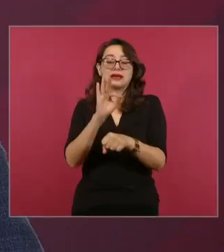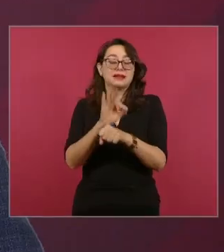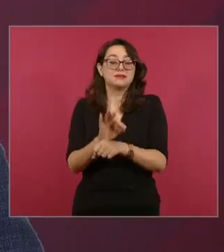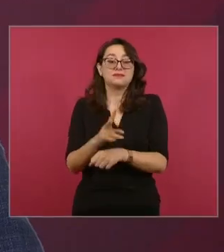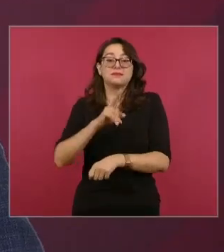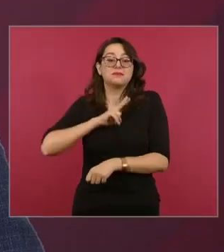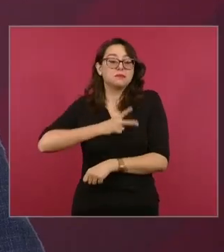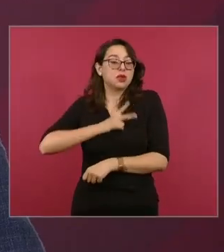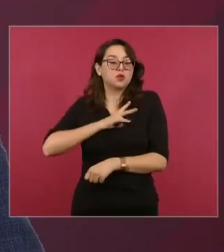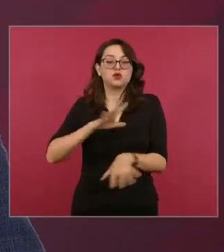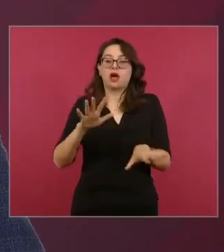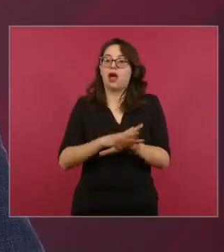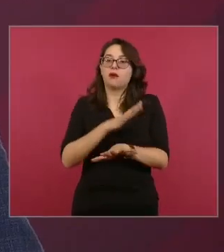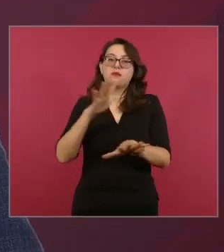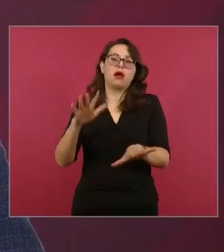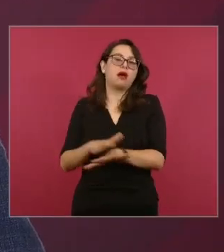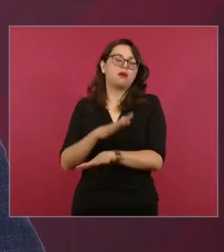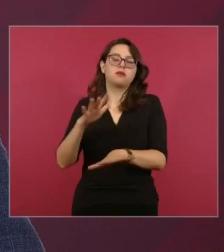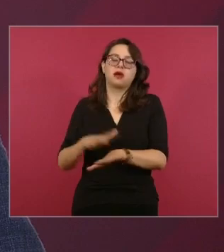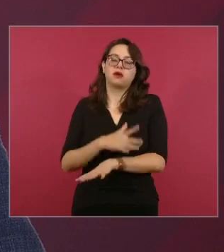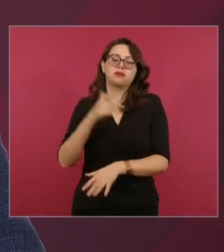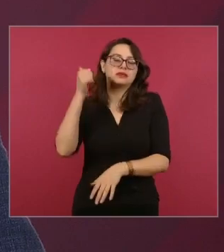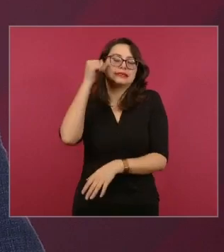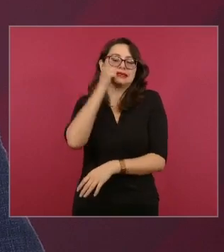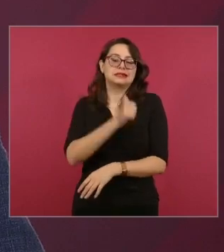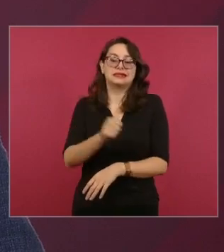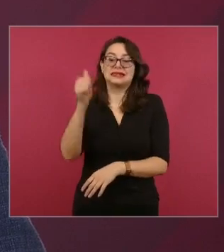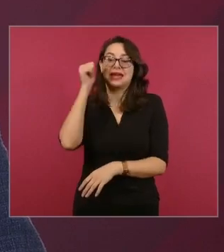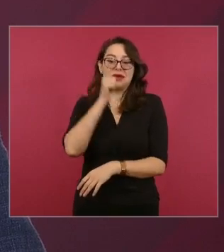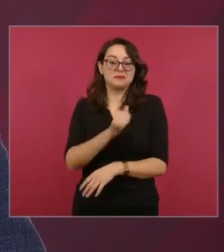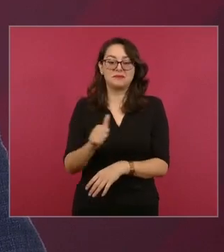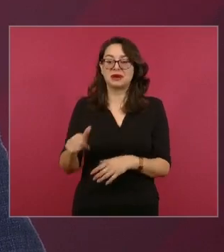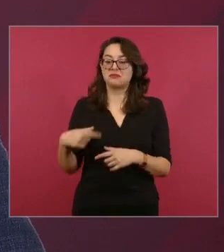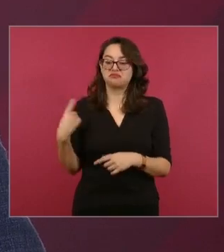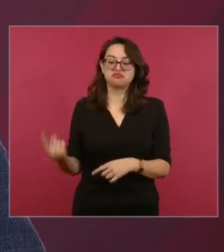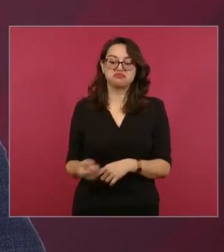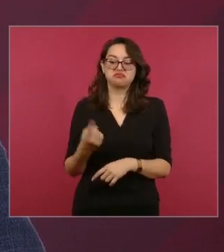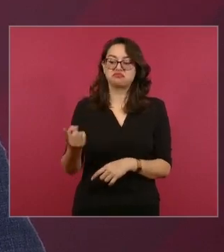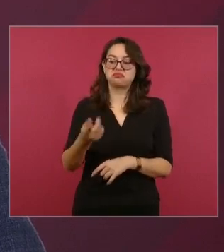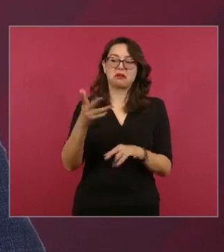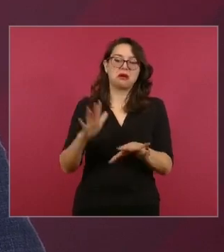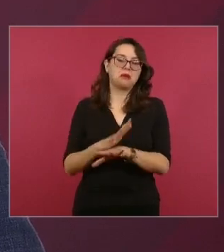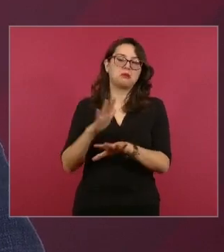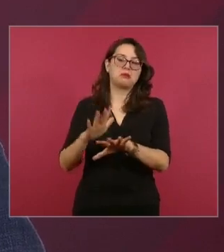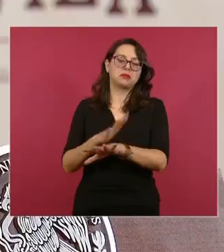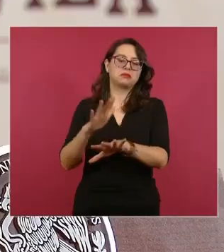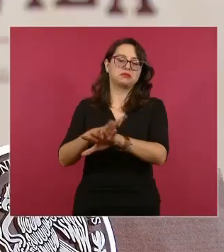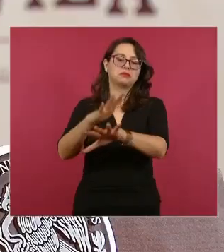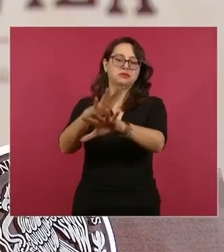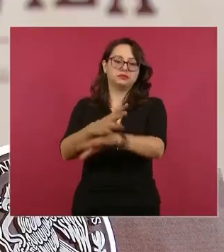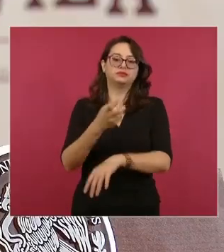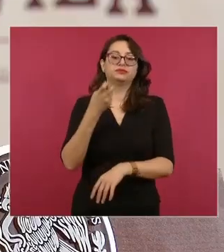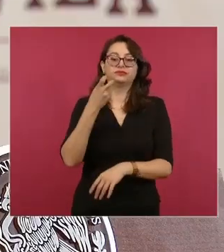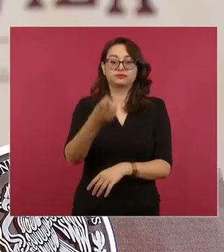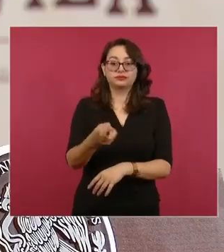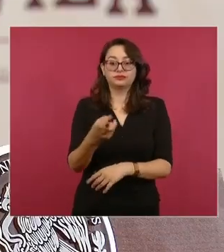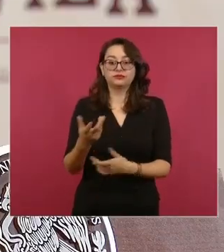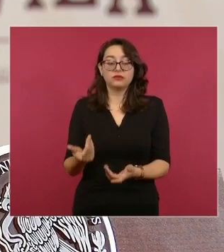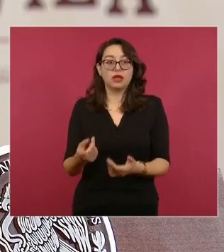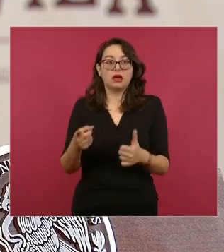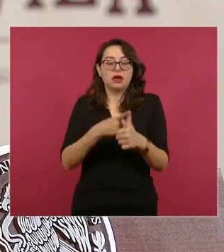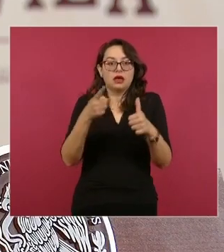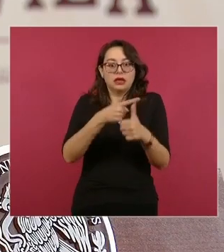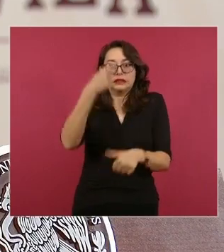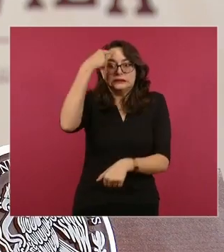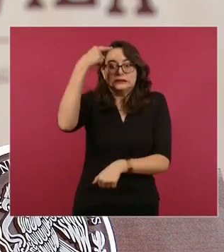cual la atención médica debe ser también de prevención en el ecosistema, porque si seguimos